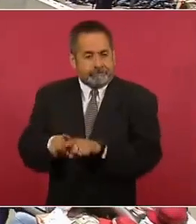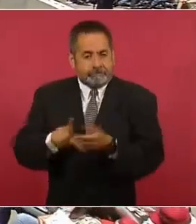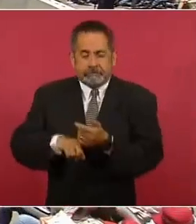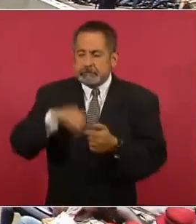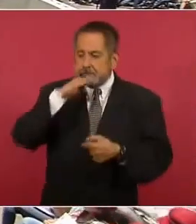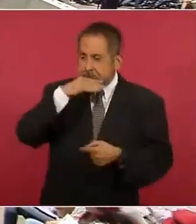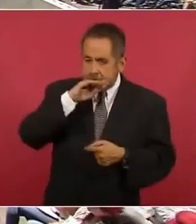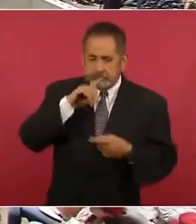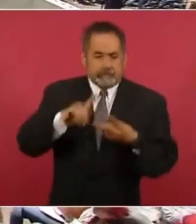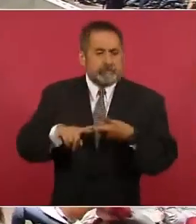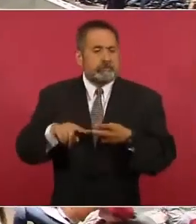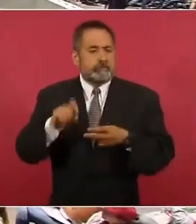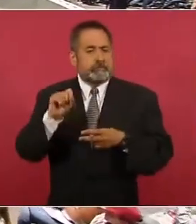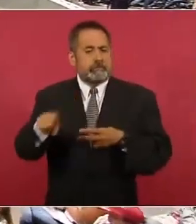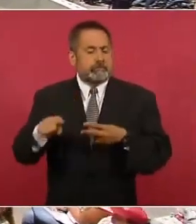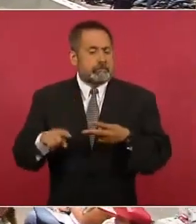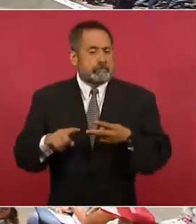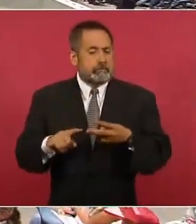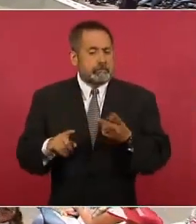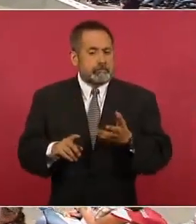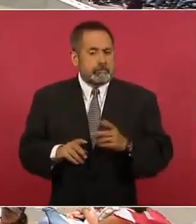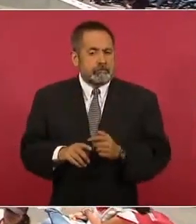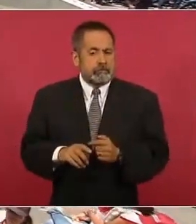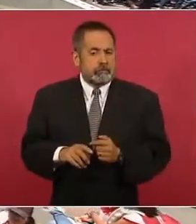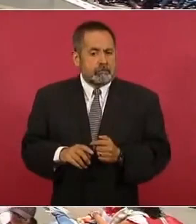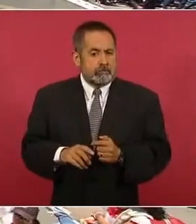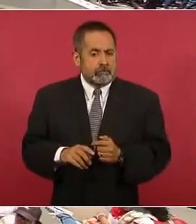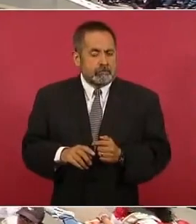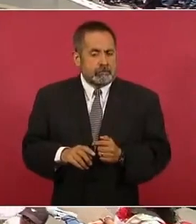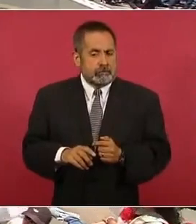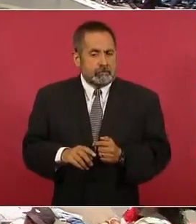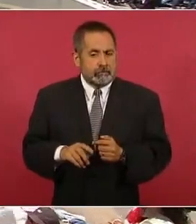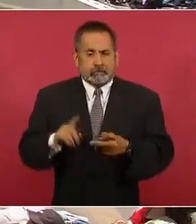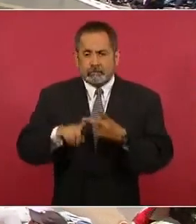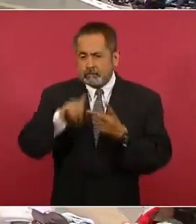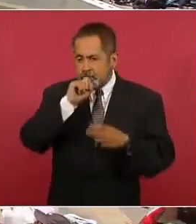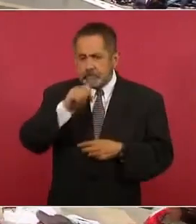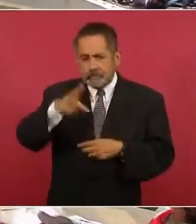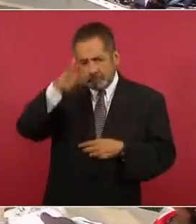también es de